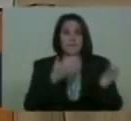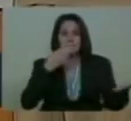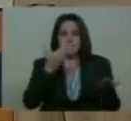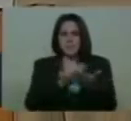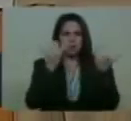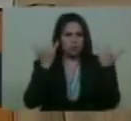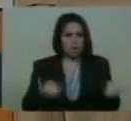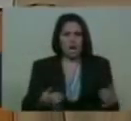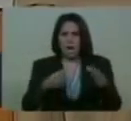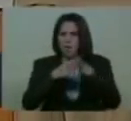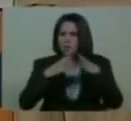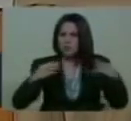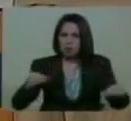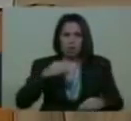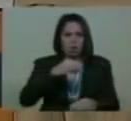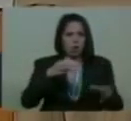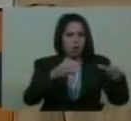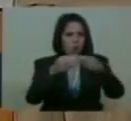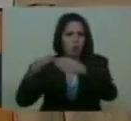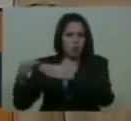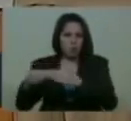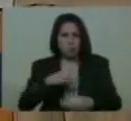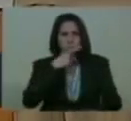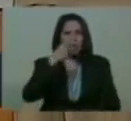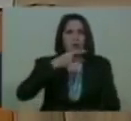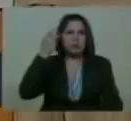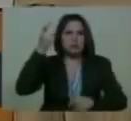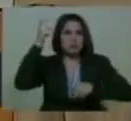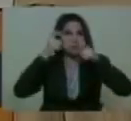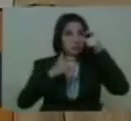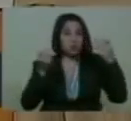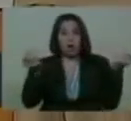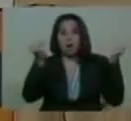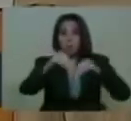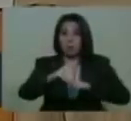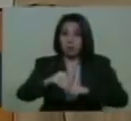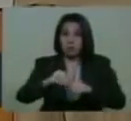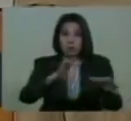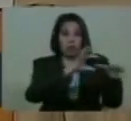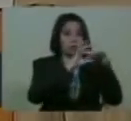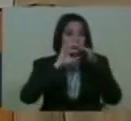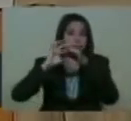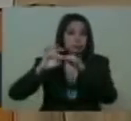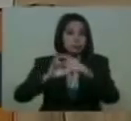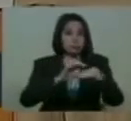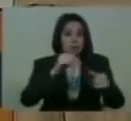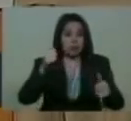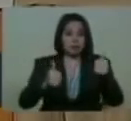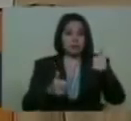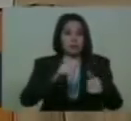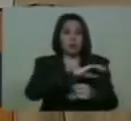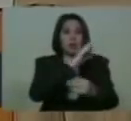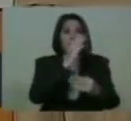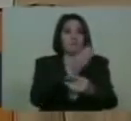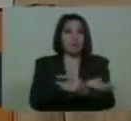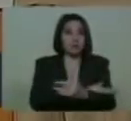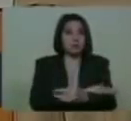los partidos del gran polo patriótico ponerse de acuerdo y unificar las candidaturas y las fuerzas en